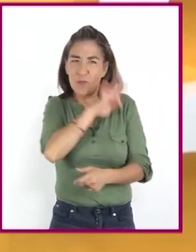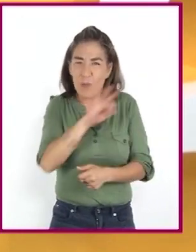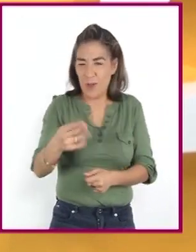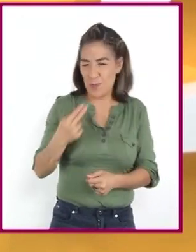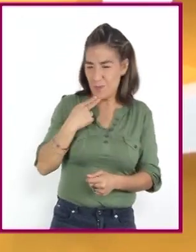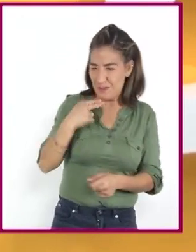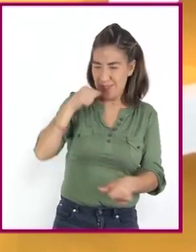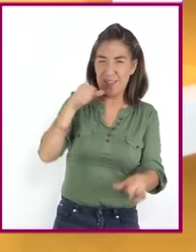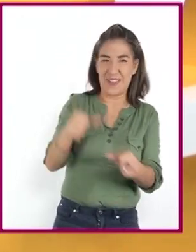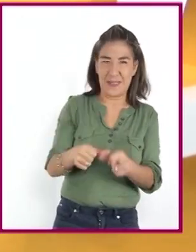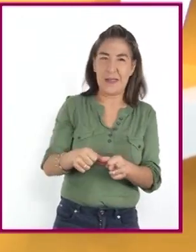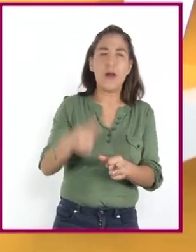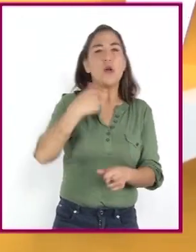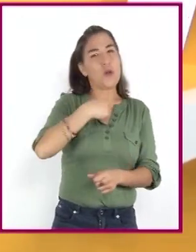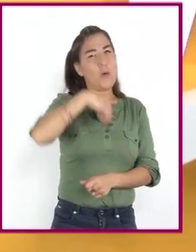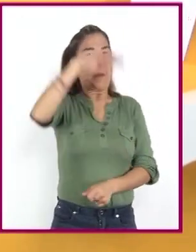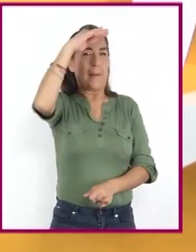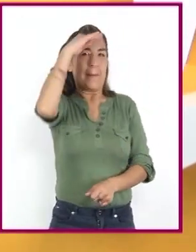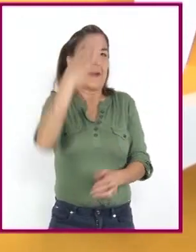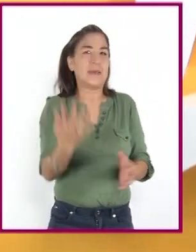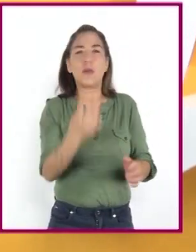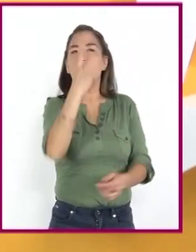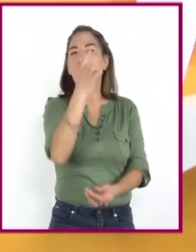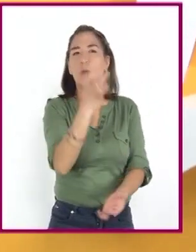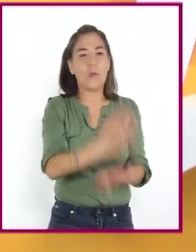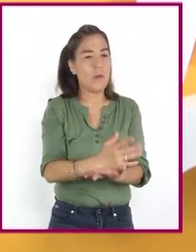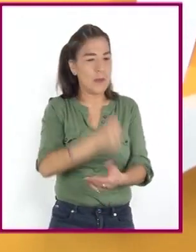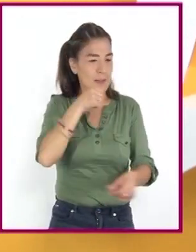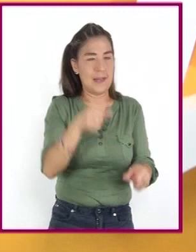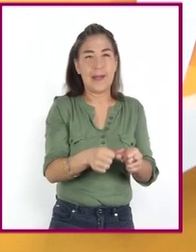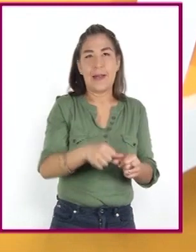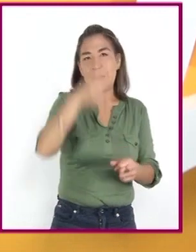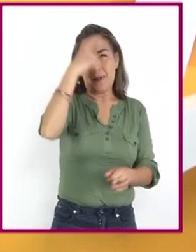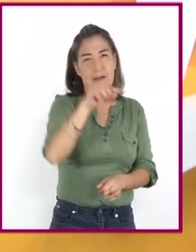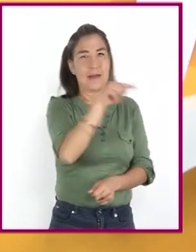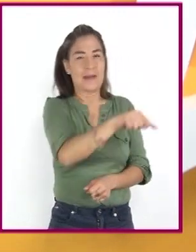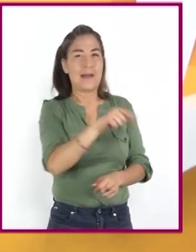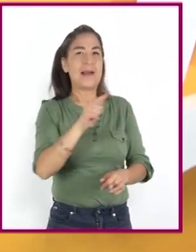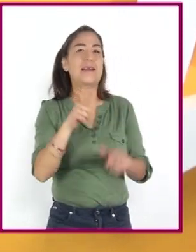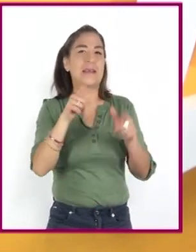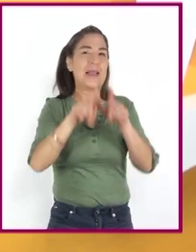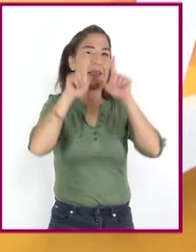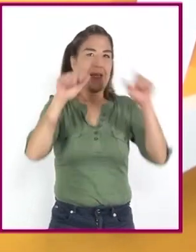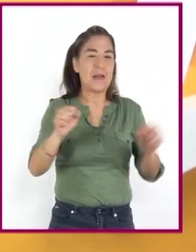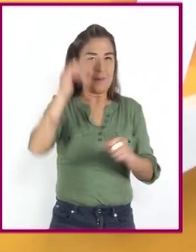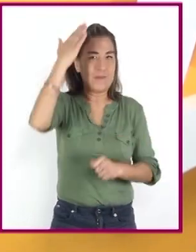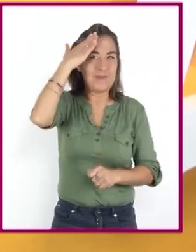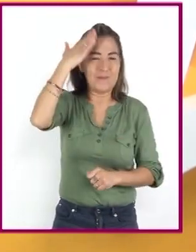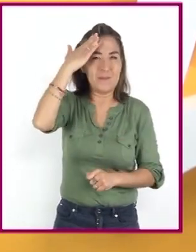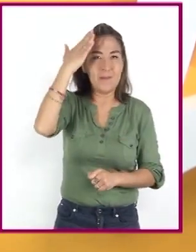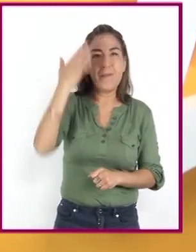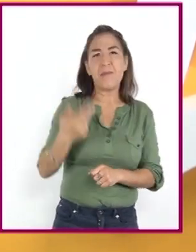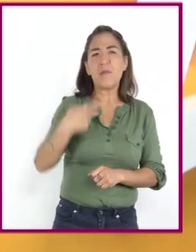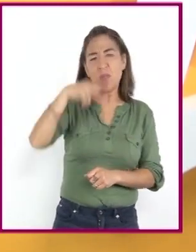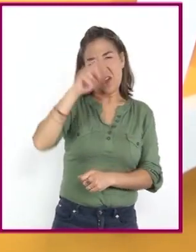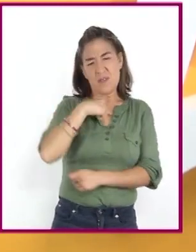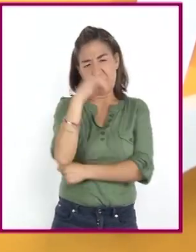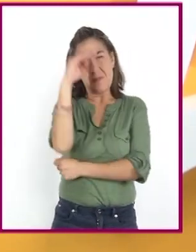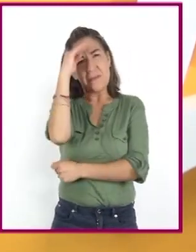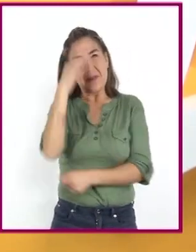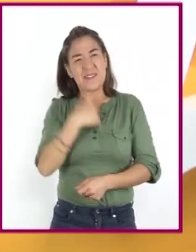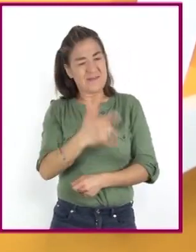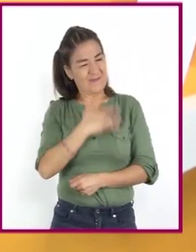letras. Yo pensaba que las letras solo se utilizaban en la asignatura de lengua materna. Al principio me